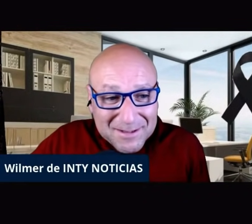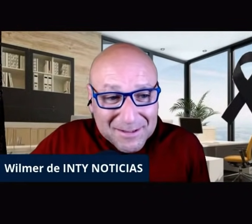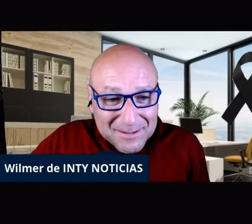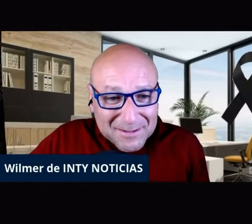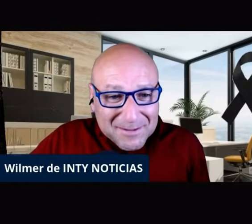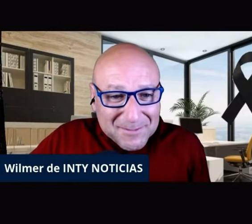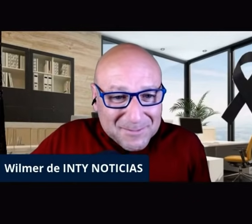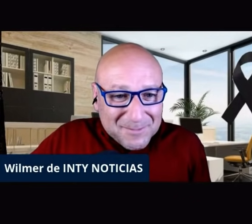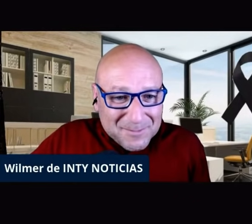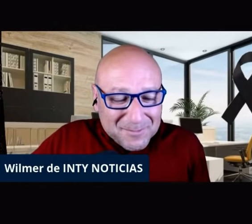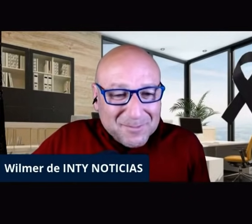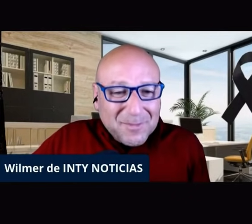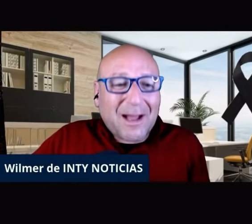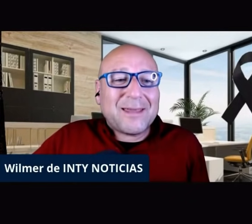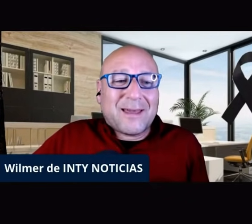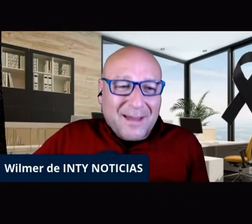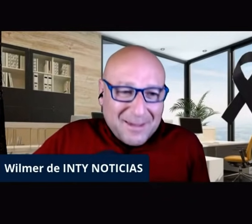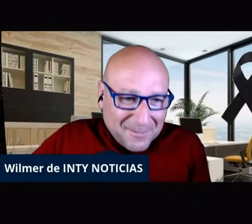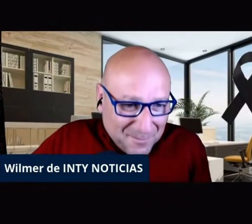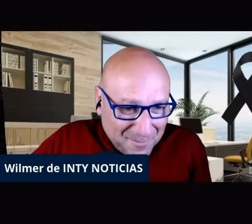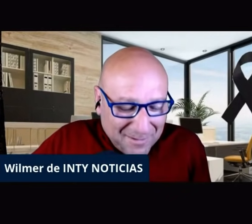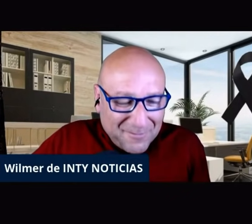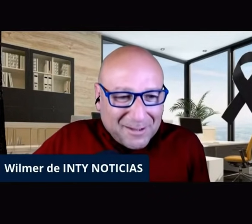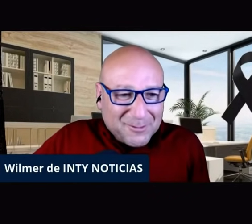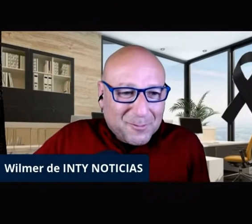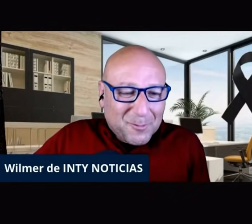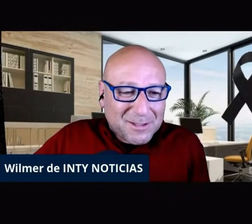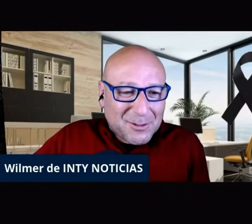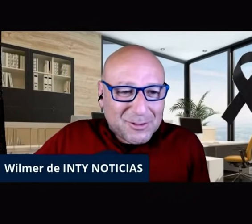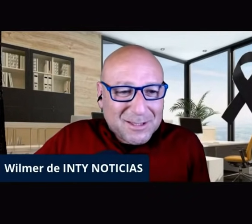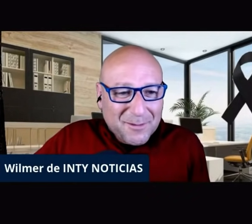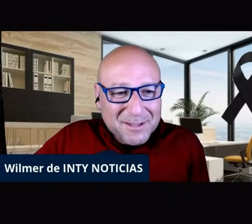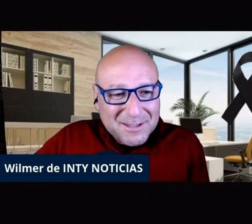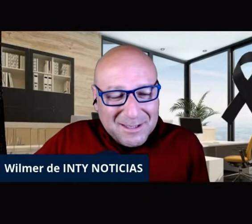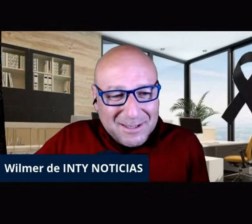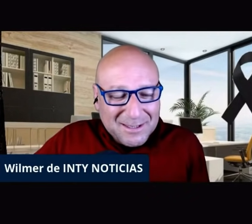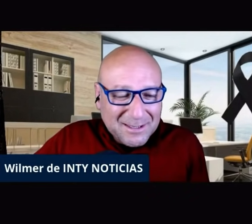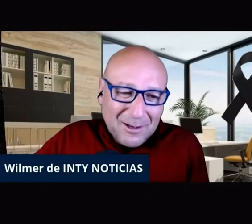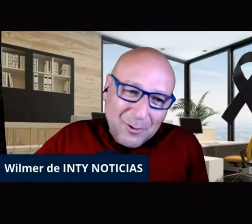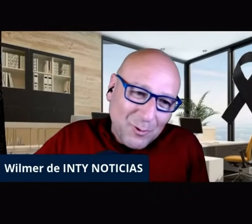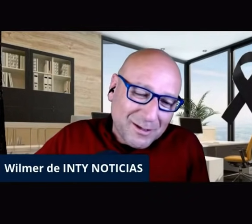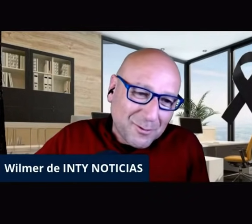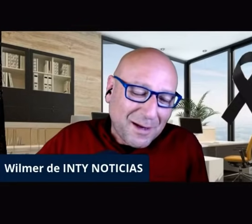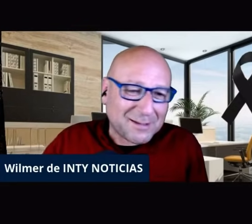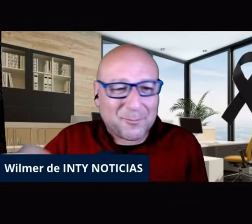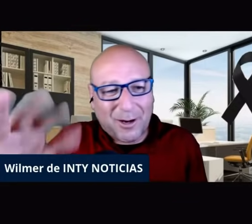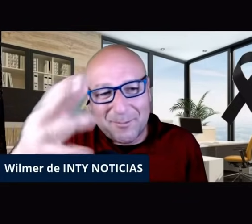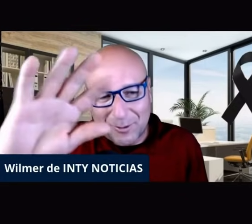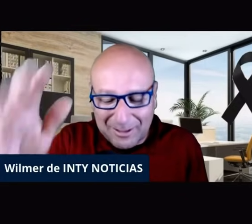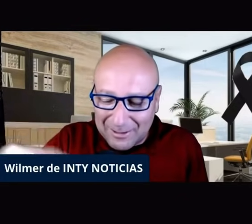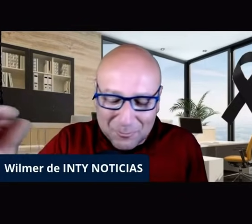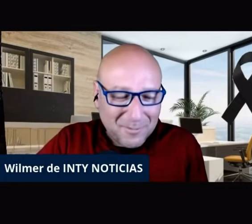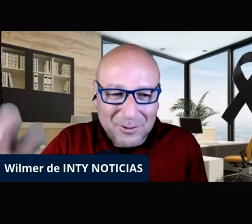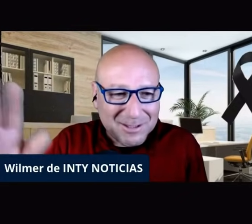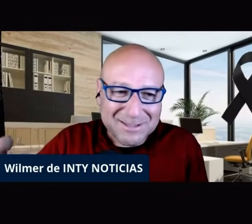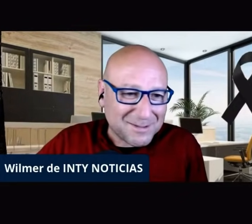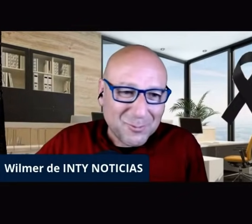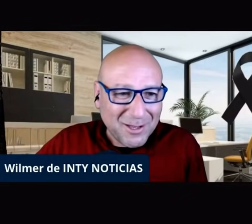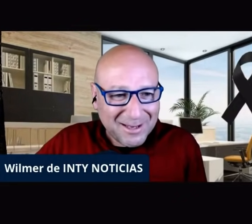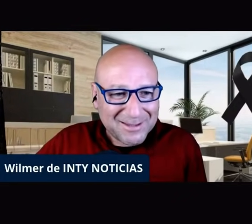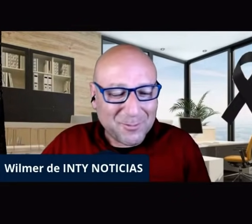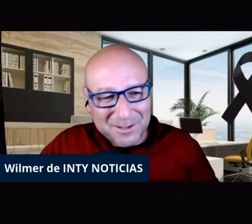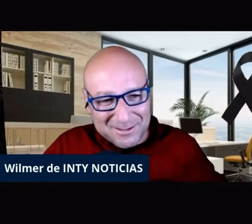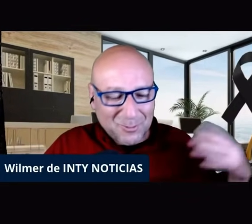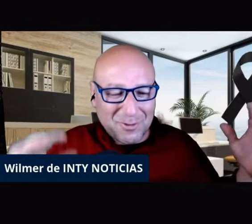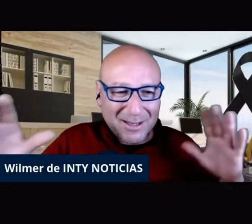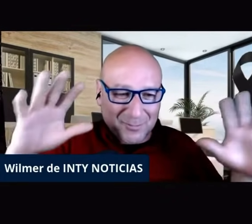Eli? El sábado. Ay, ay, ay. Perfecto, pues entonces a ver si lunes o martes por ahí, porque los primeros días es